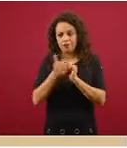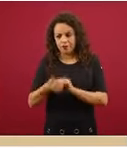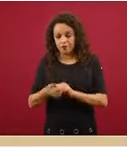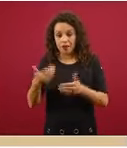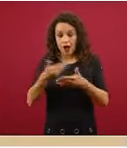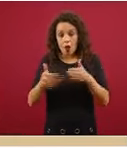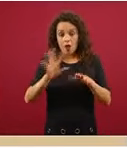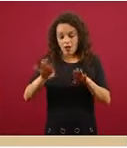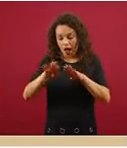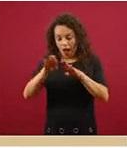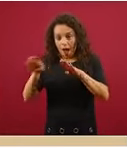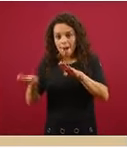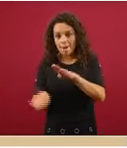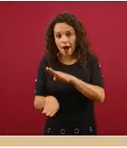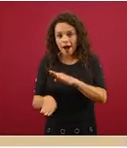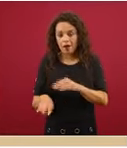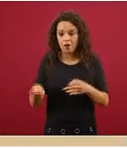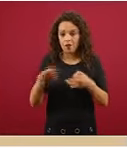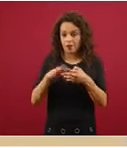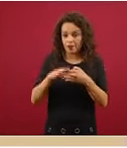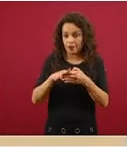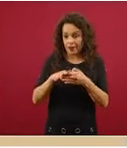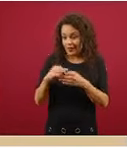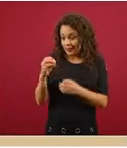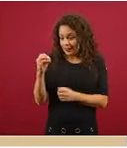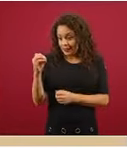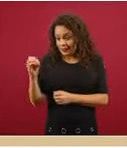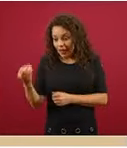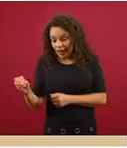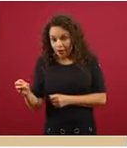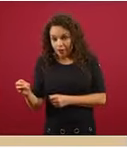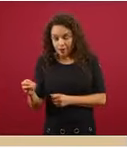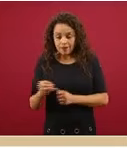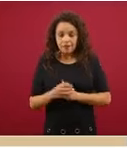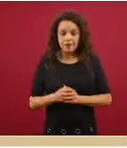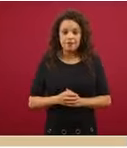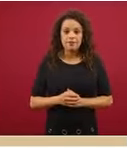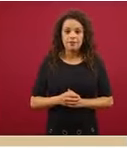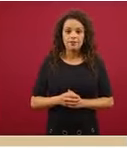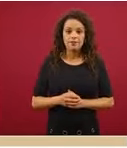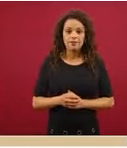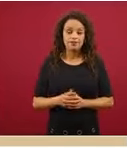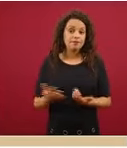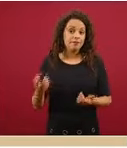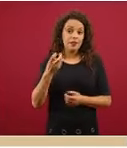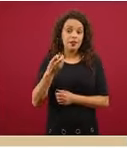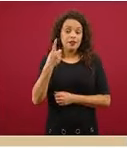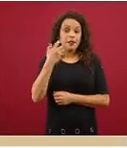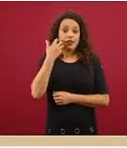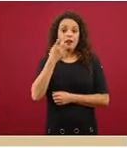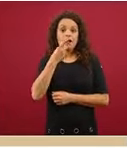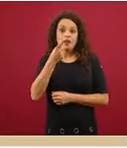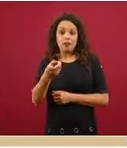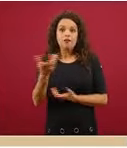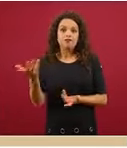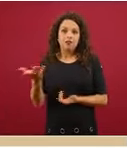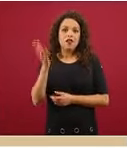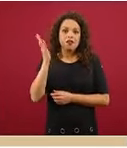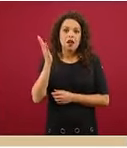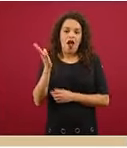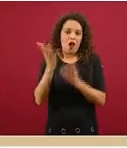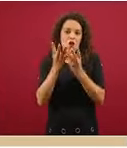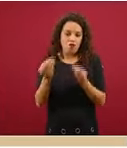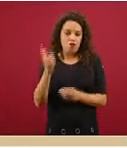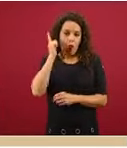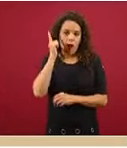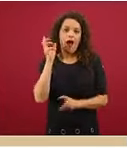estamos más bien acercándonos al cero, que en algún momento, lógicamente, es un objetivo también llegar. Veamos